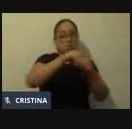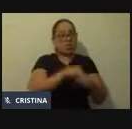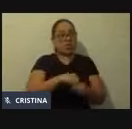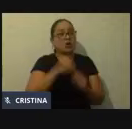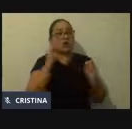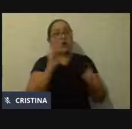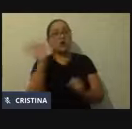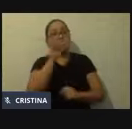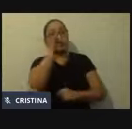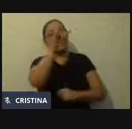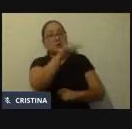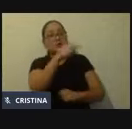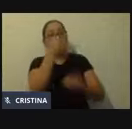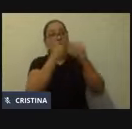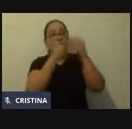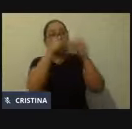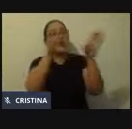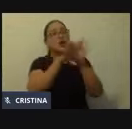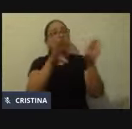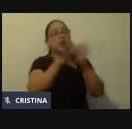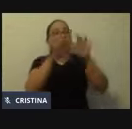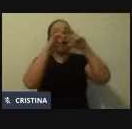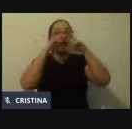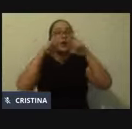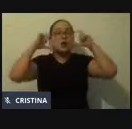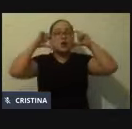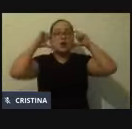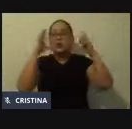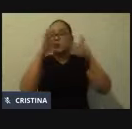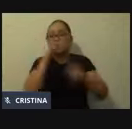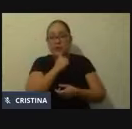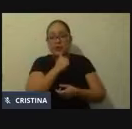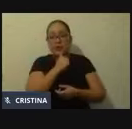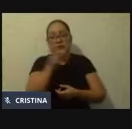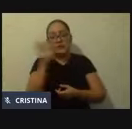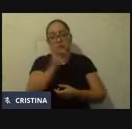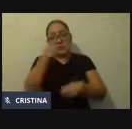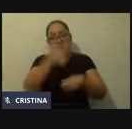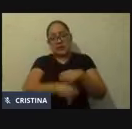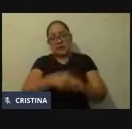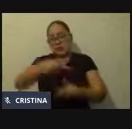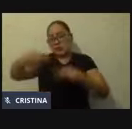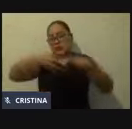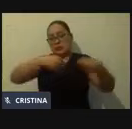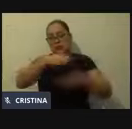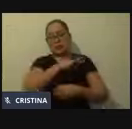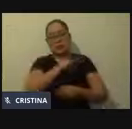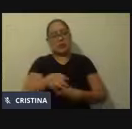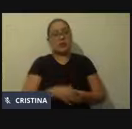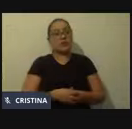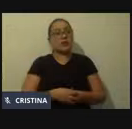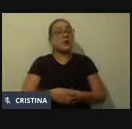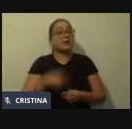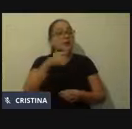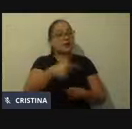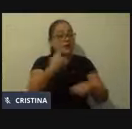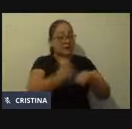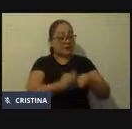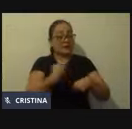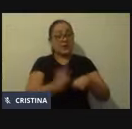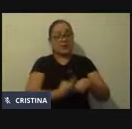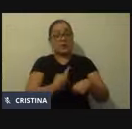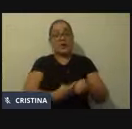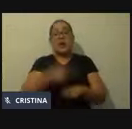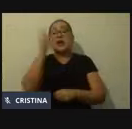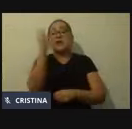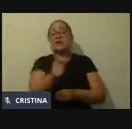que quitar el tapabocas y ahí es donde puede haber más riesgo de contagio. Hay que recordar que es una enfermedad invisible para muchos,